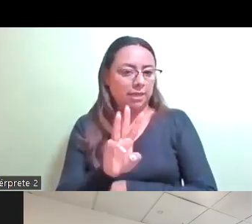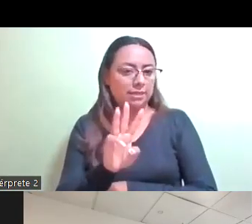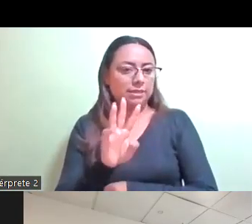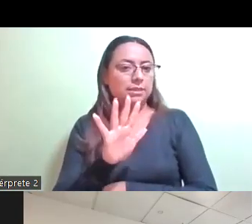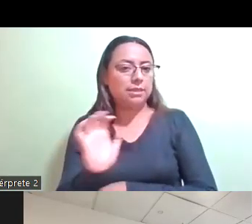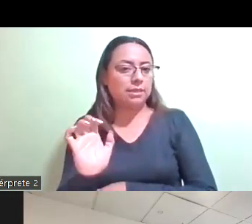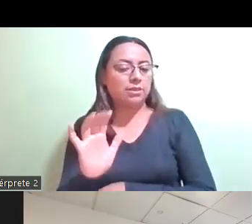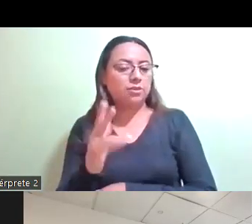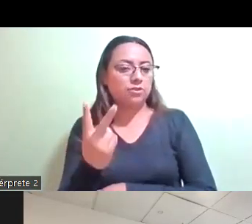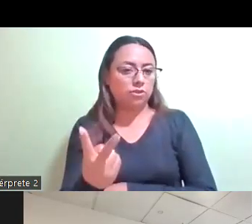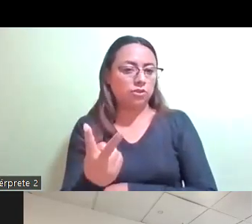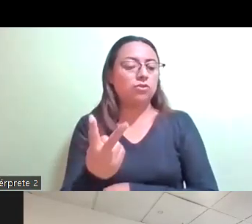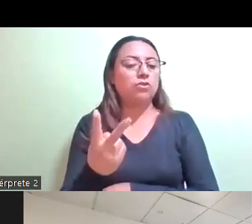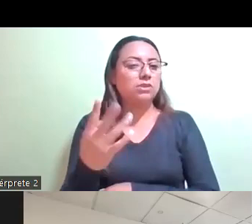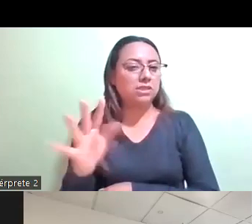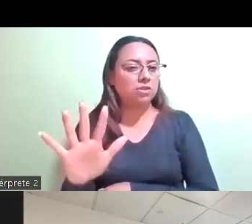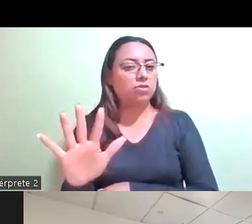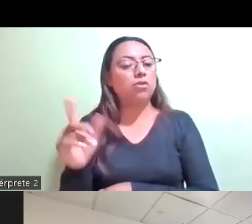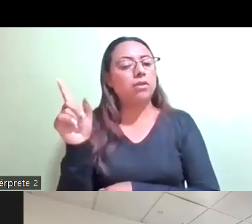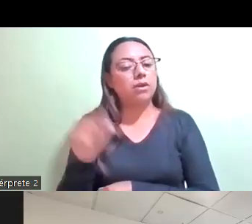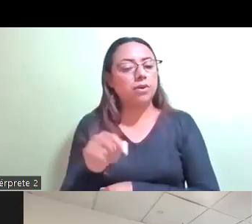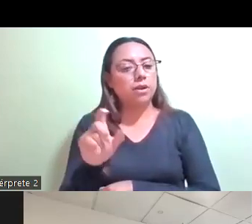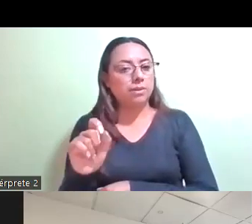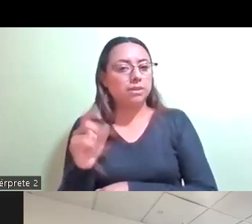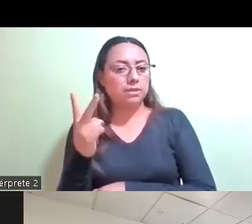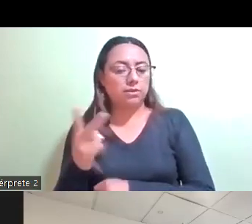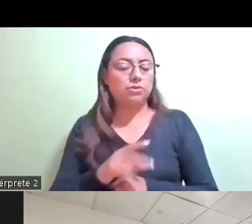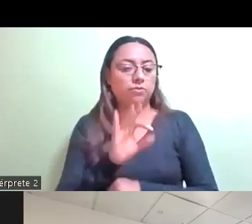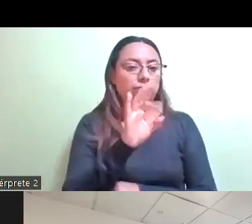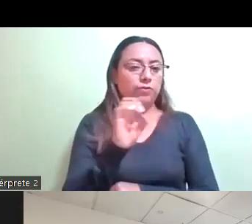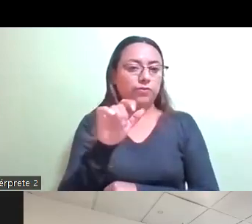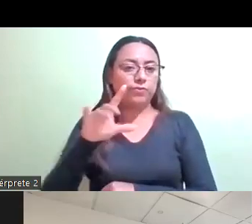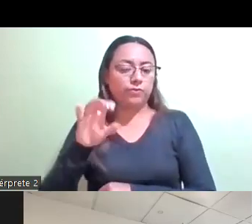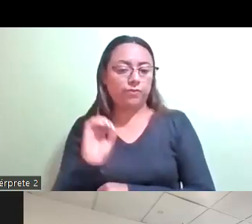305/22 del cumplimiento de resolución del folio